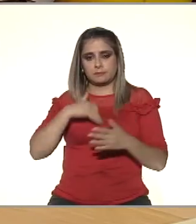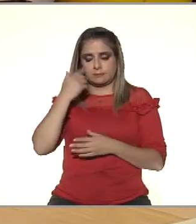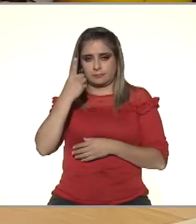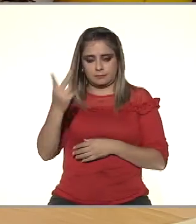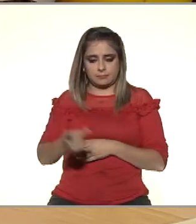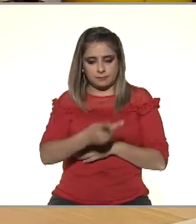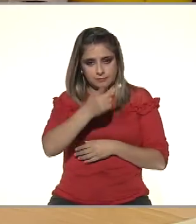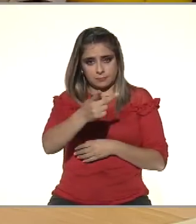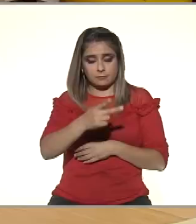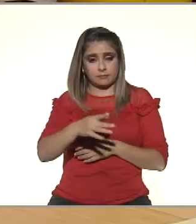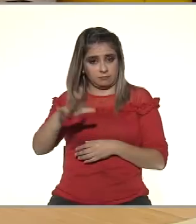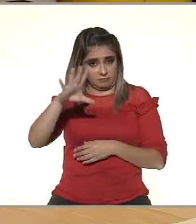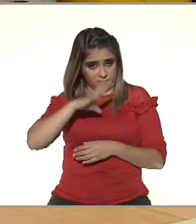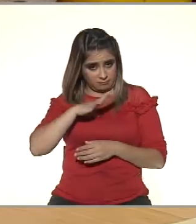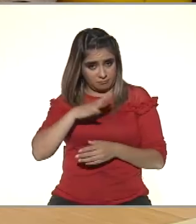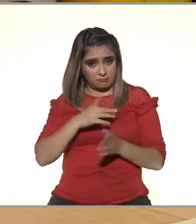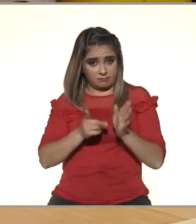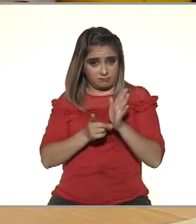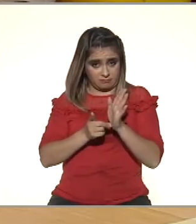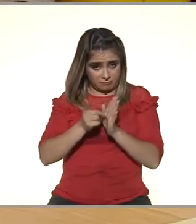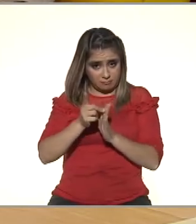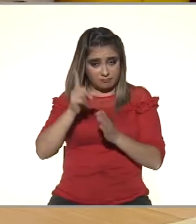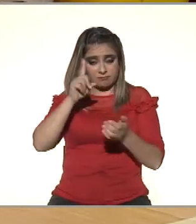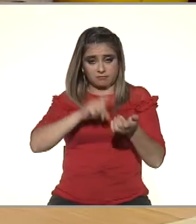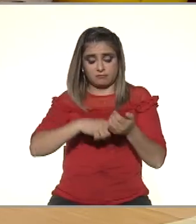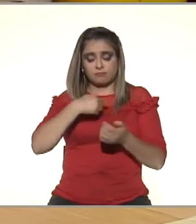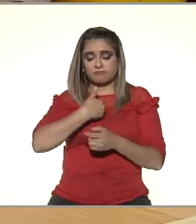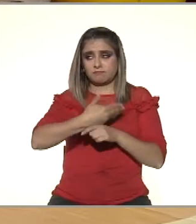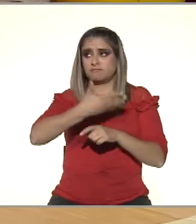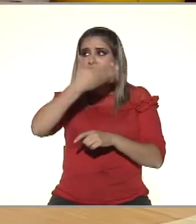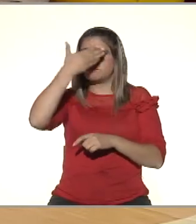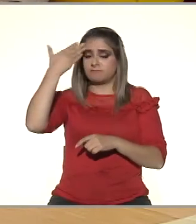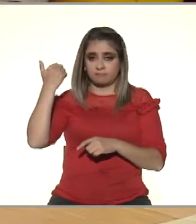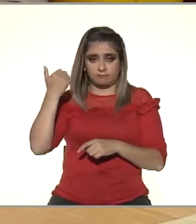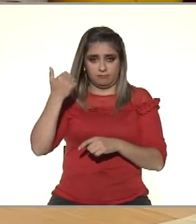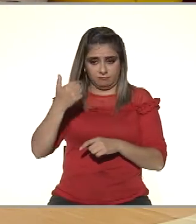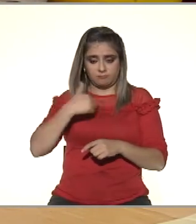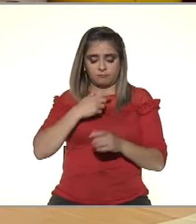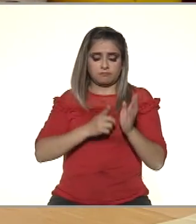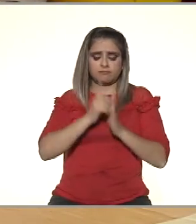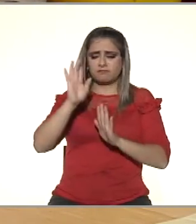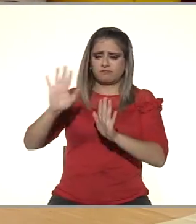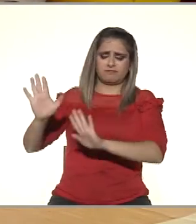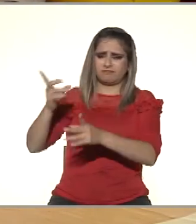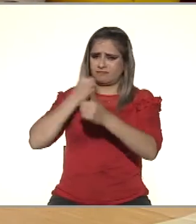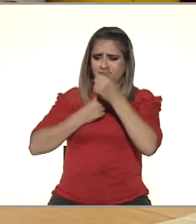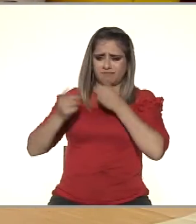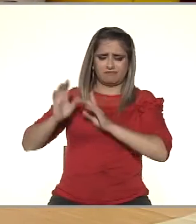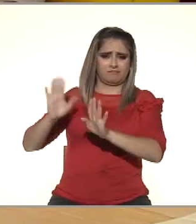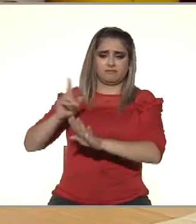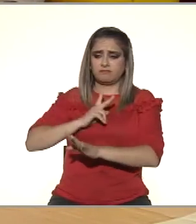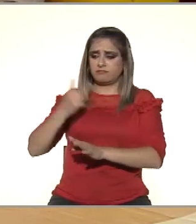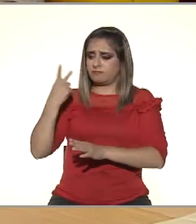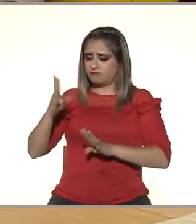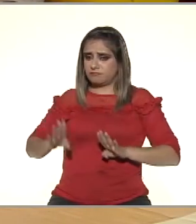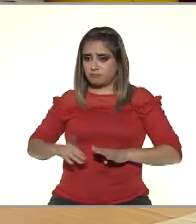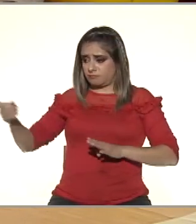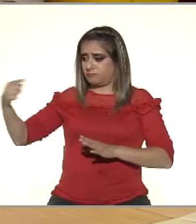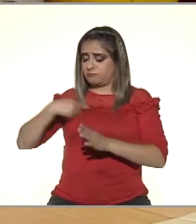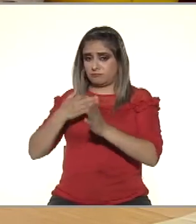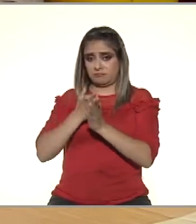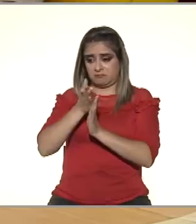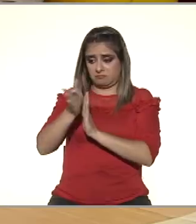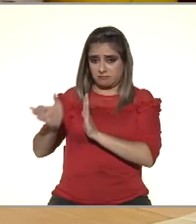derecho, ¿hay derecho a no saber? O sea, yo puedo tener el derecho de no querer saber si mi pareja me es